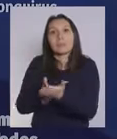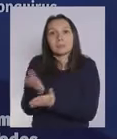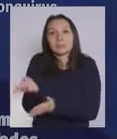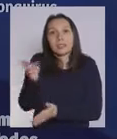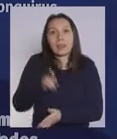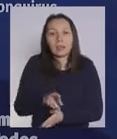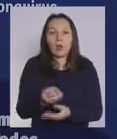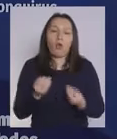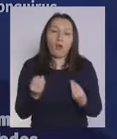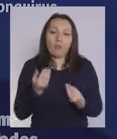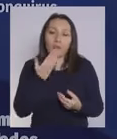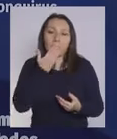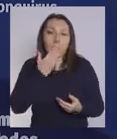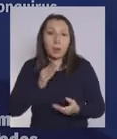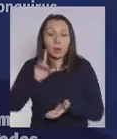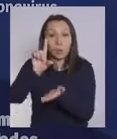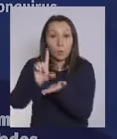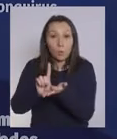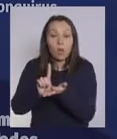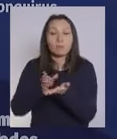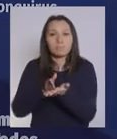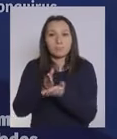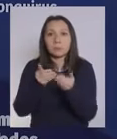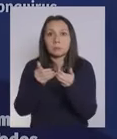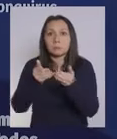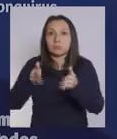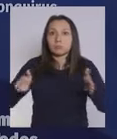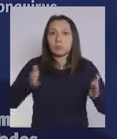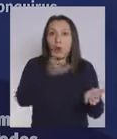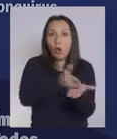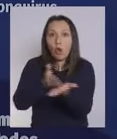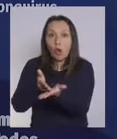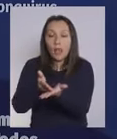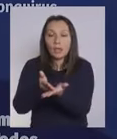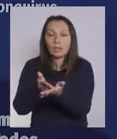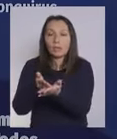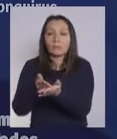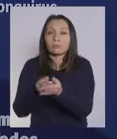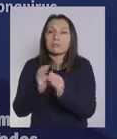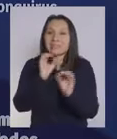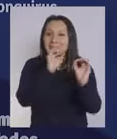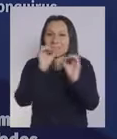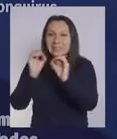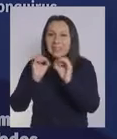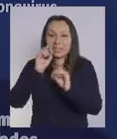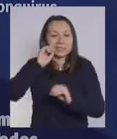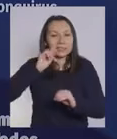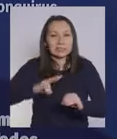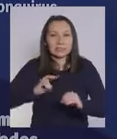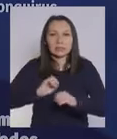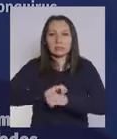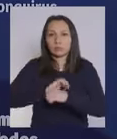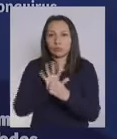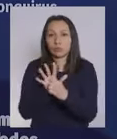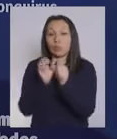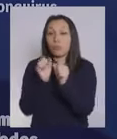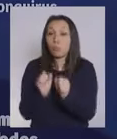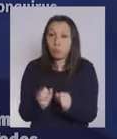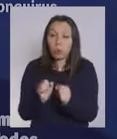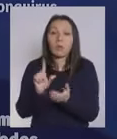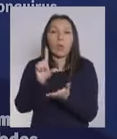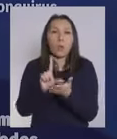ideal, obviamente, es que en los lugares donde se abran escuelas haya cero circulación viral. Es decir, pueden ser